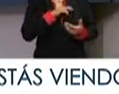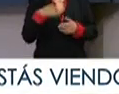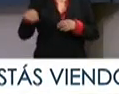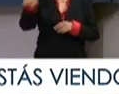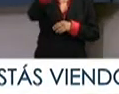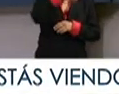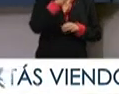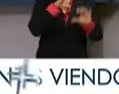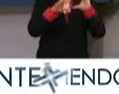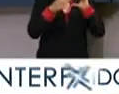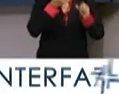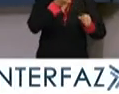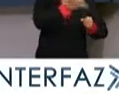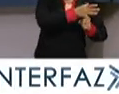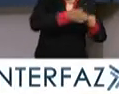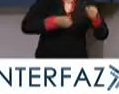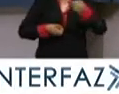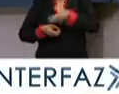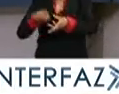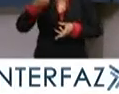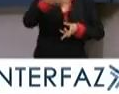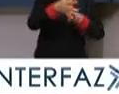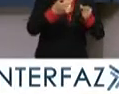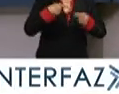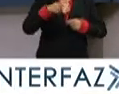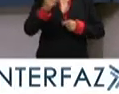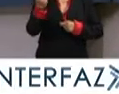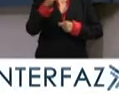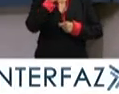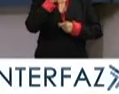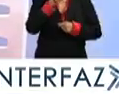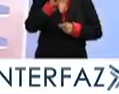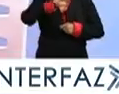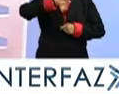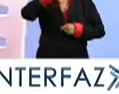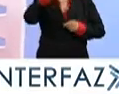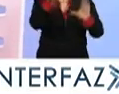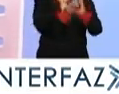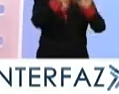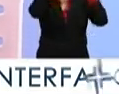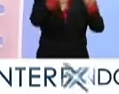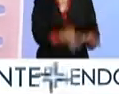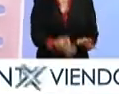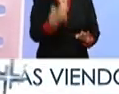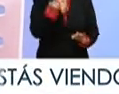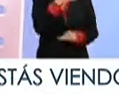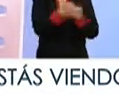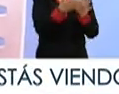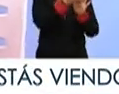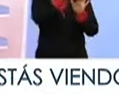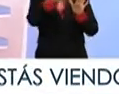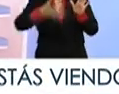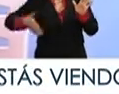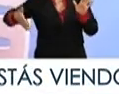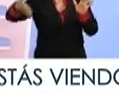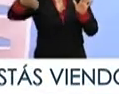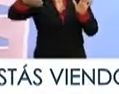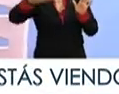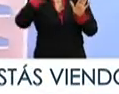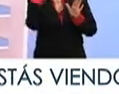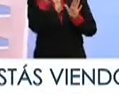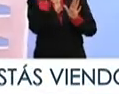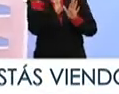todos en comunicadores. Sin embargo, necesita haber también una profesionalización y existe todo un ámbito